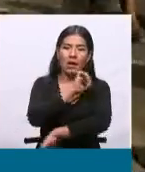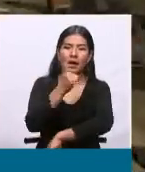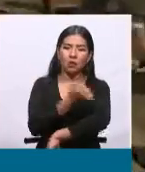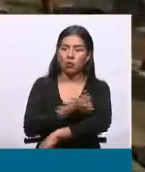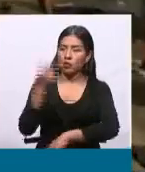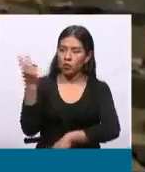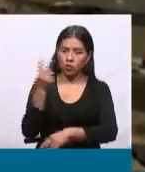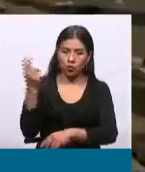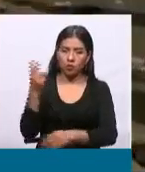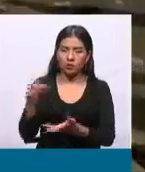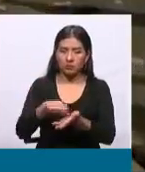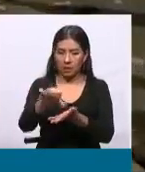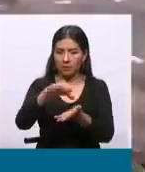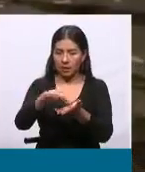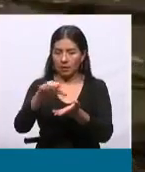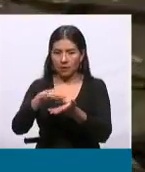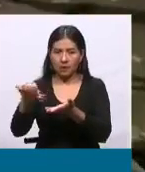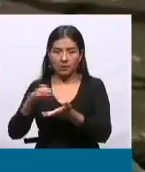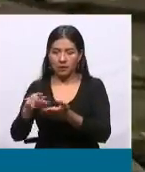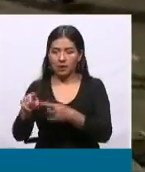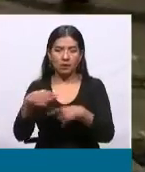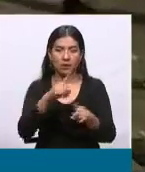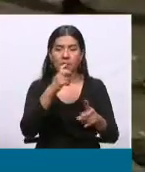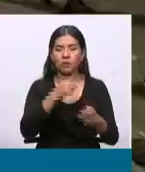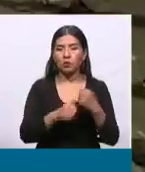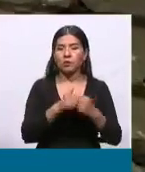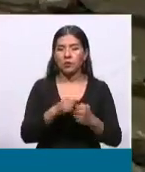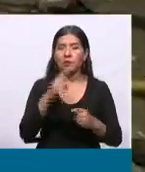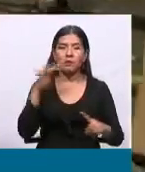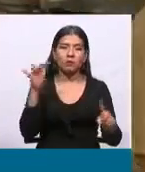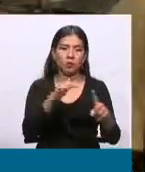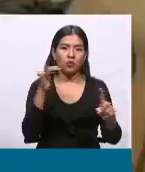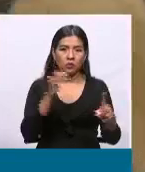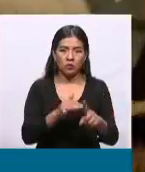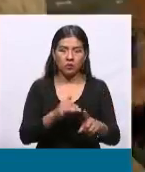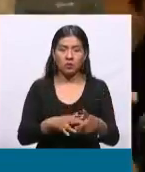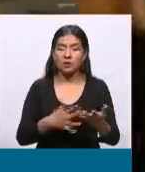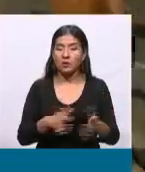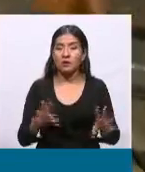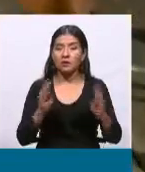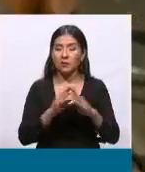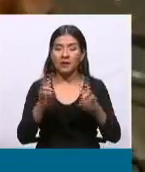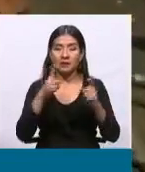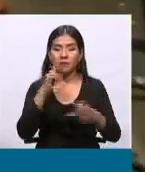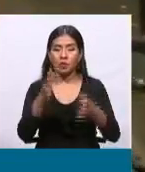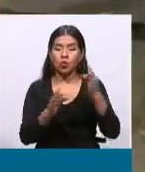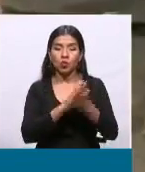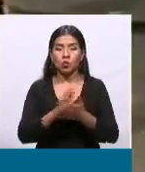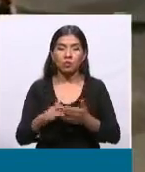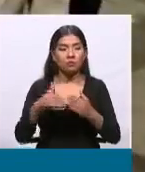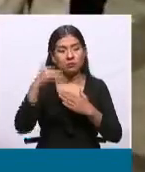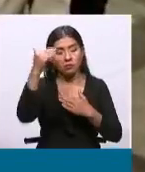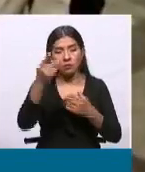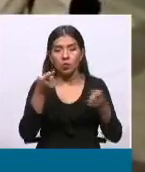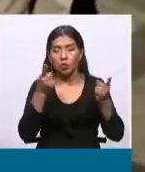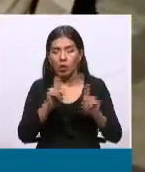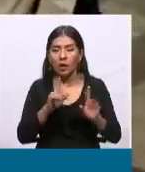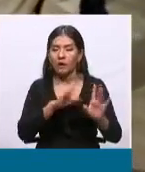dos personas. Y en todo caso, la justicia en su momento tendrá que